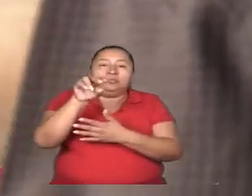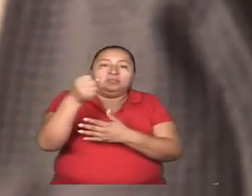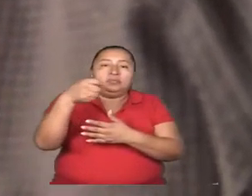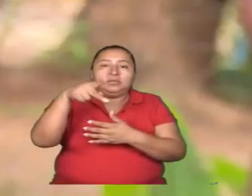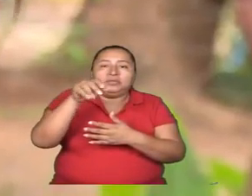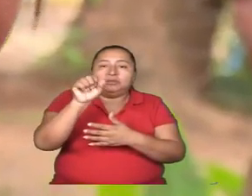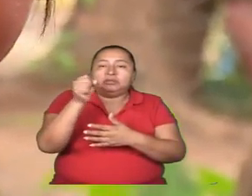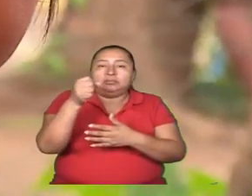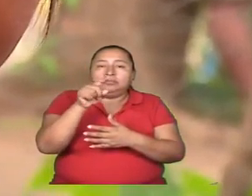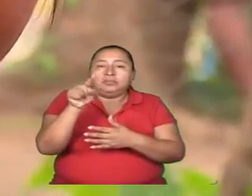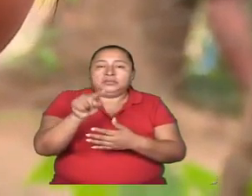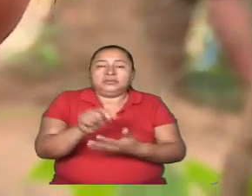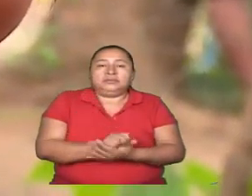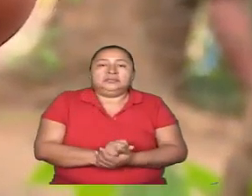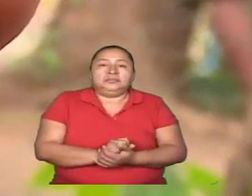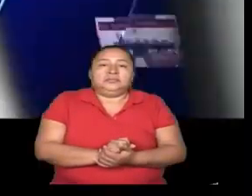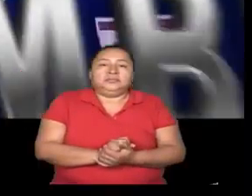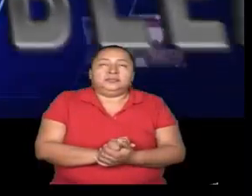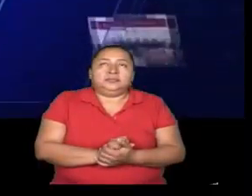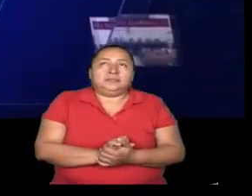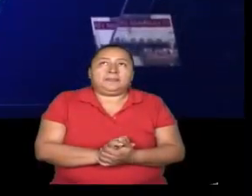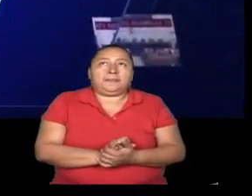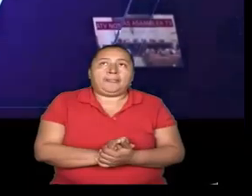les informó Vanessa Paz.